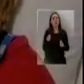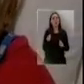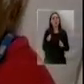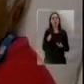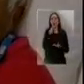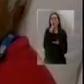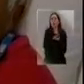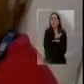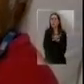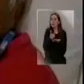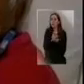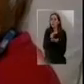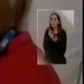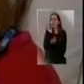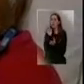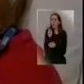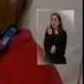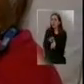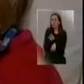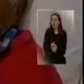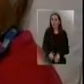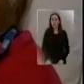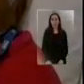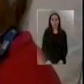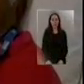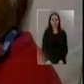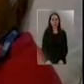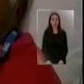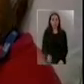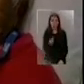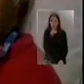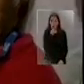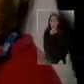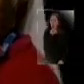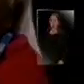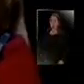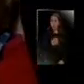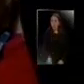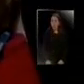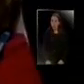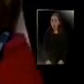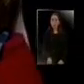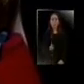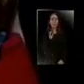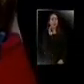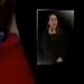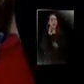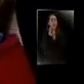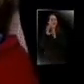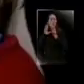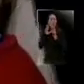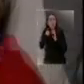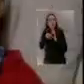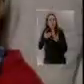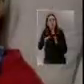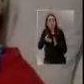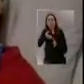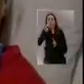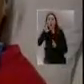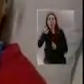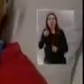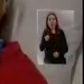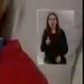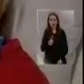pasó, Elena? ¿Cómo se portó con la dieta que le dejó el doctor? ¿Comió azúcar? Elena te pregunta si tomaste Coca-Cola.